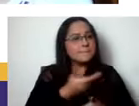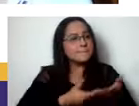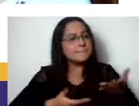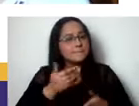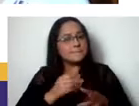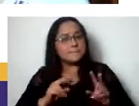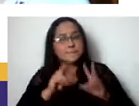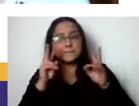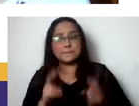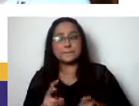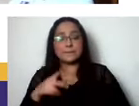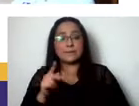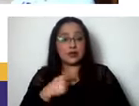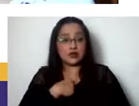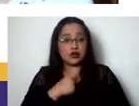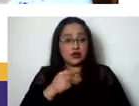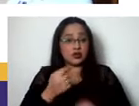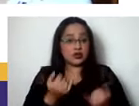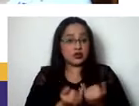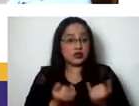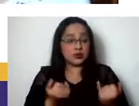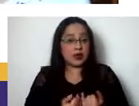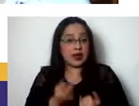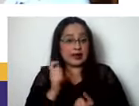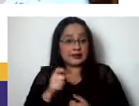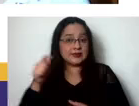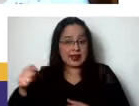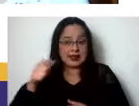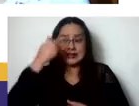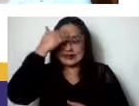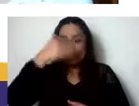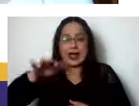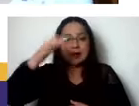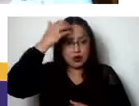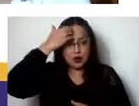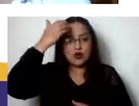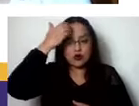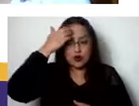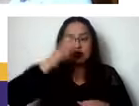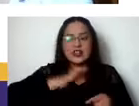o sea, eso sí yo les diría, el cuidado no les es ajeno, varones, eso.